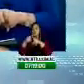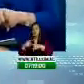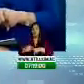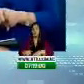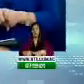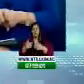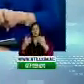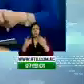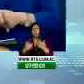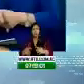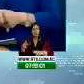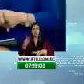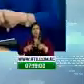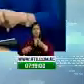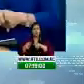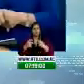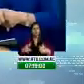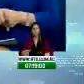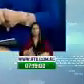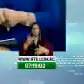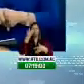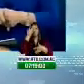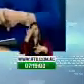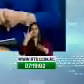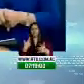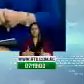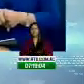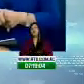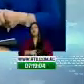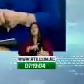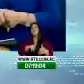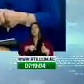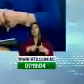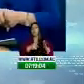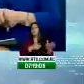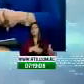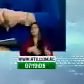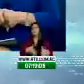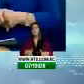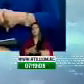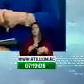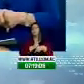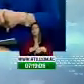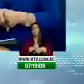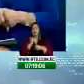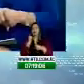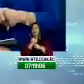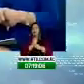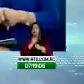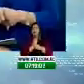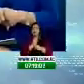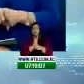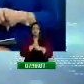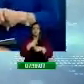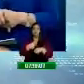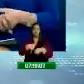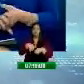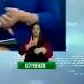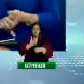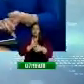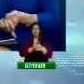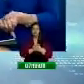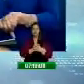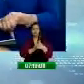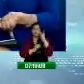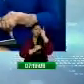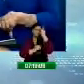protocolos, tomando en consideración todas las medidas de prevención. Sin embargo, no paramos de trabajar. ¿Por qué? Porque nosotros somos